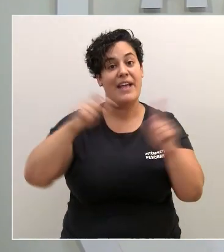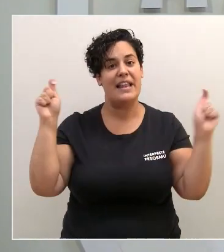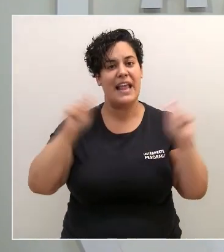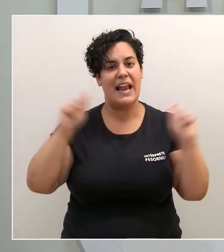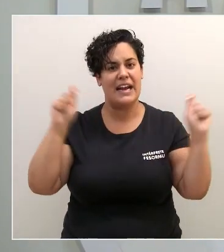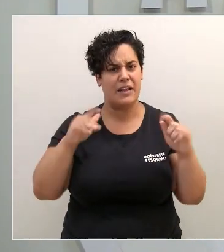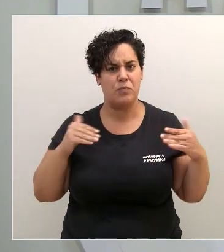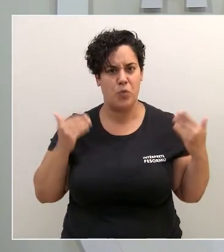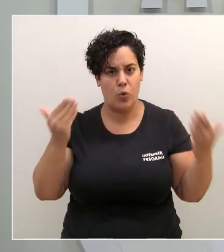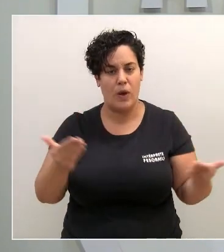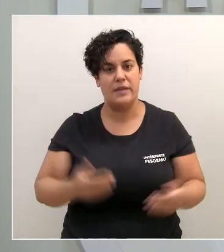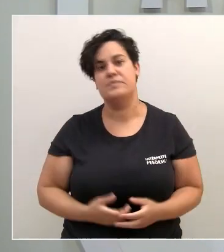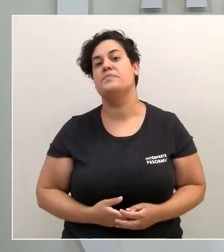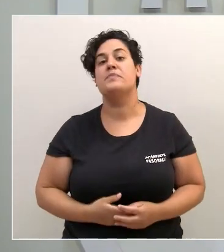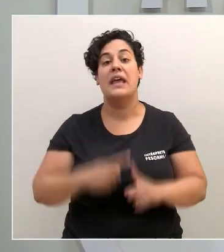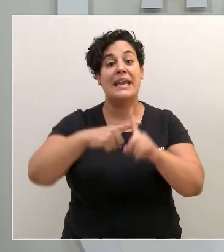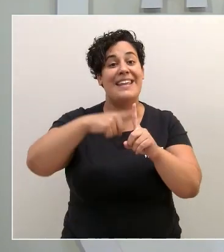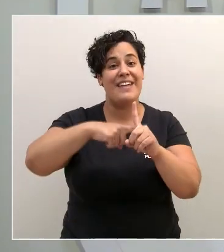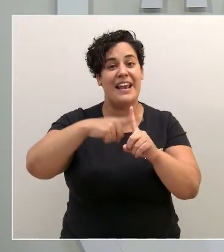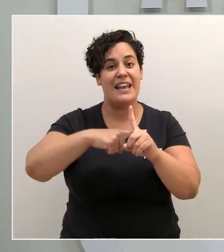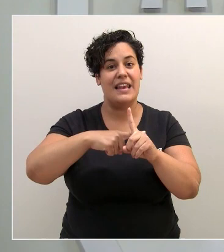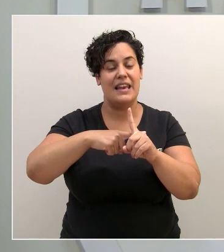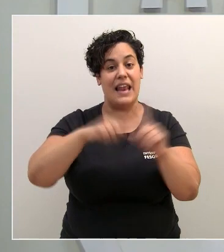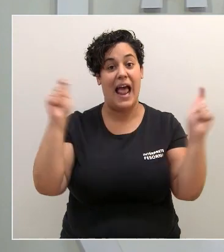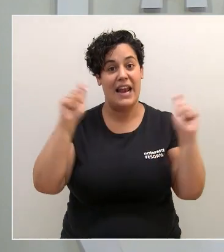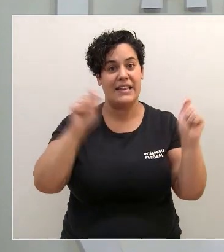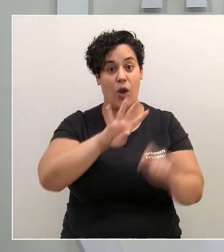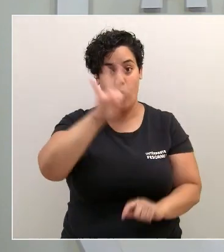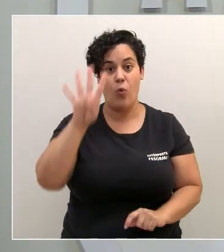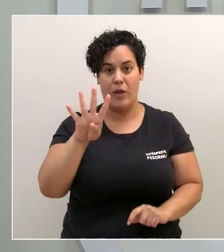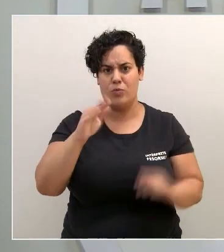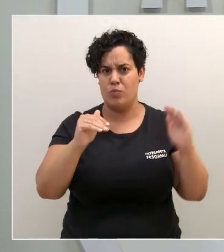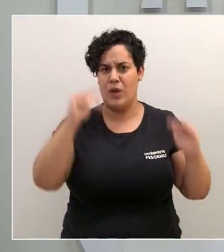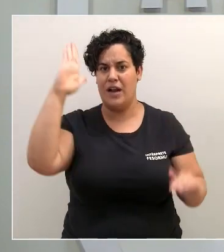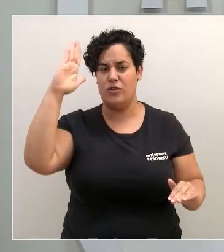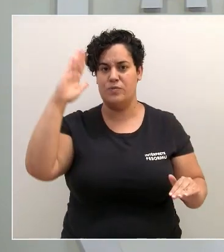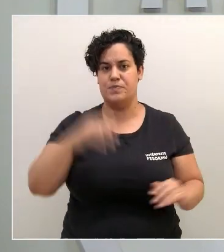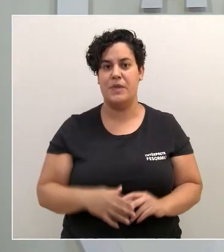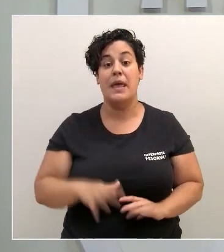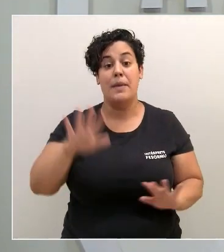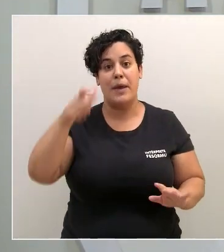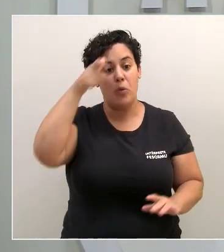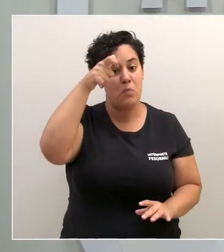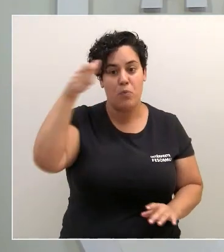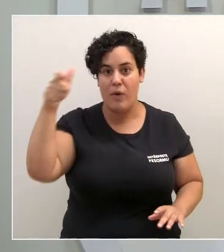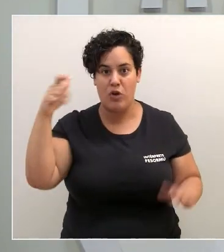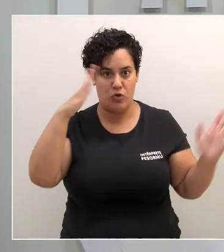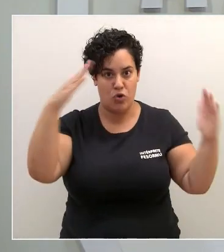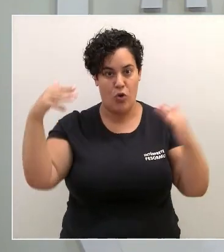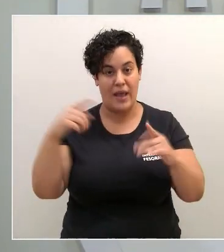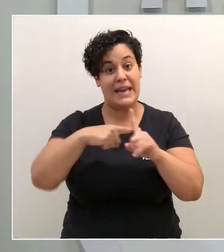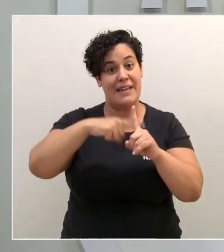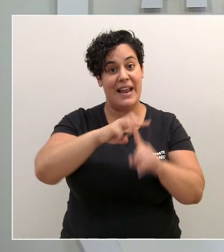siguiente. En un nivel de alerta 4 o muy alto, seguimos sin registrar en ningún municipio. En un nivel de alerta